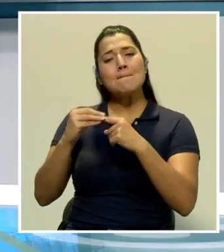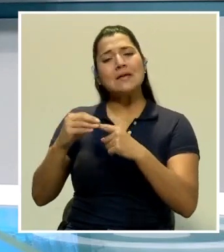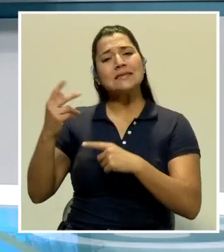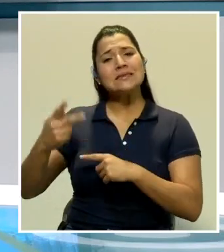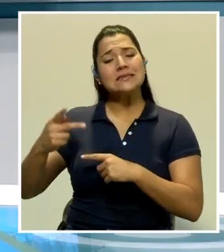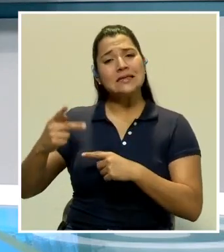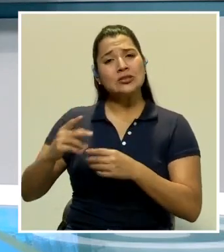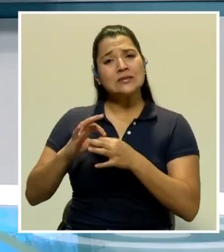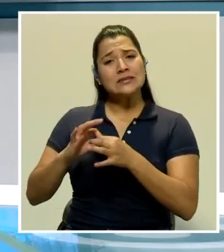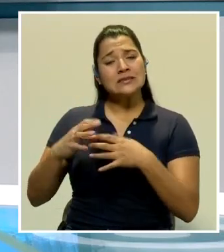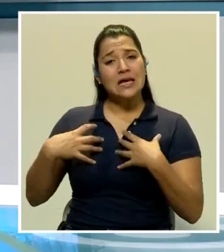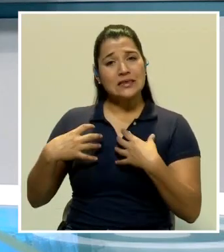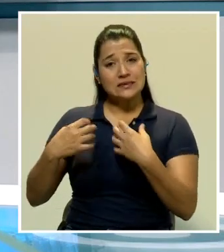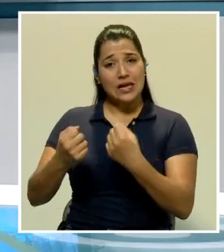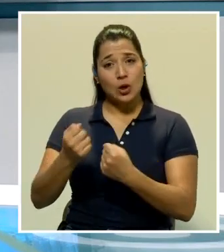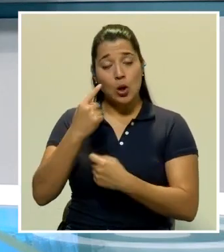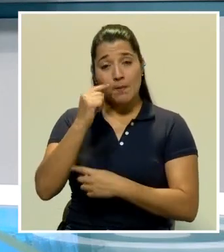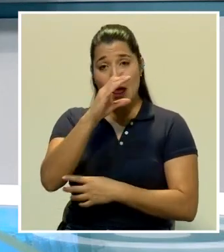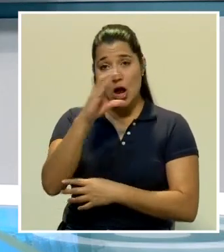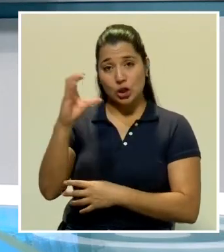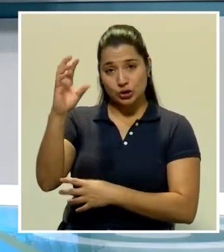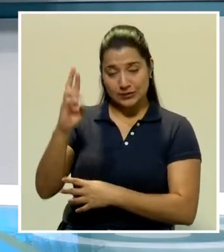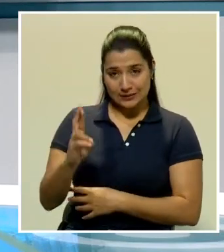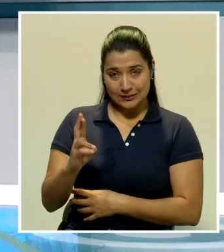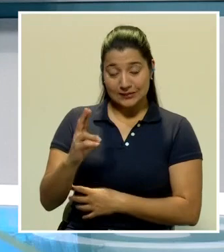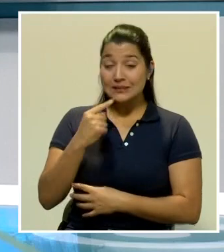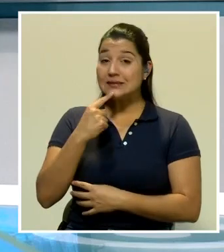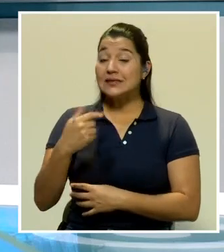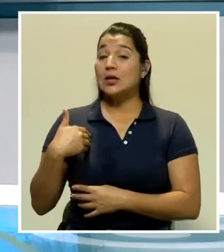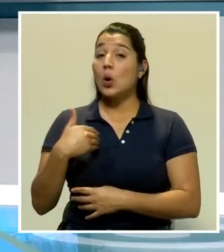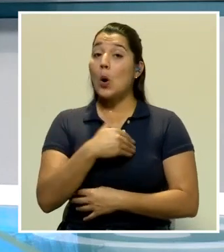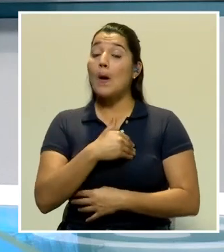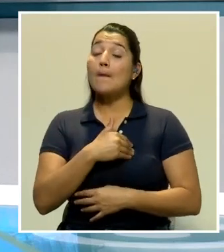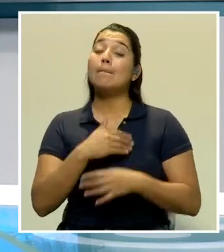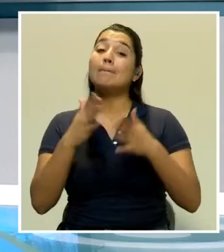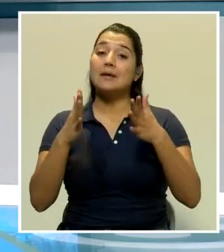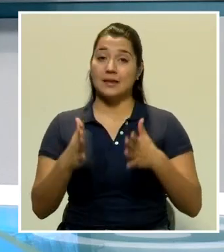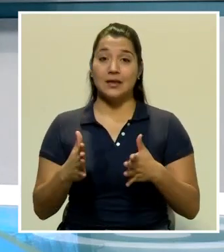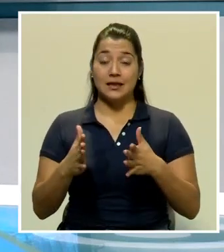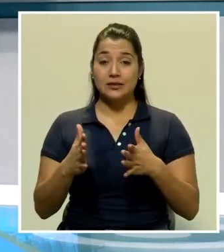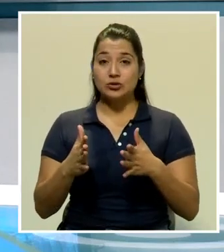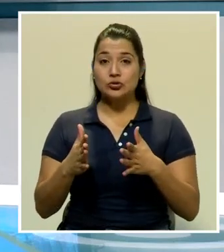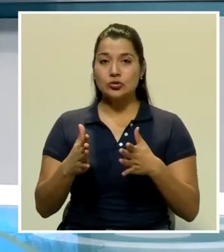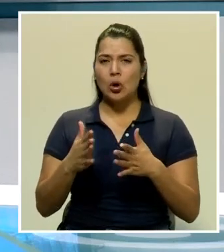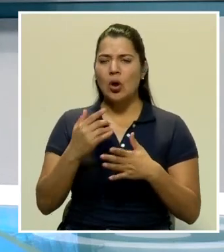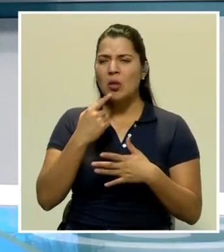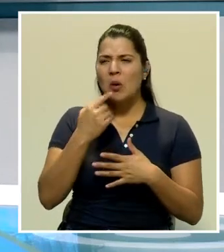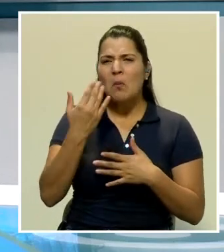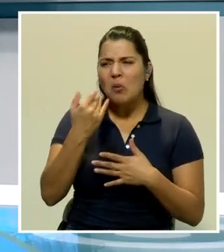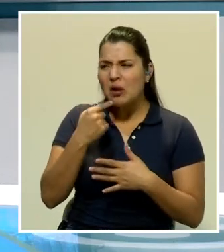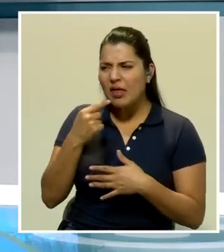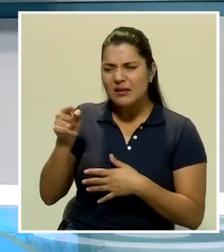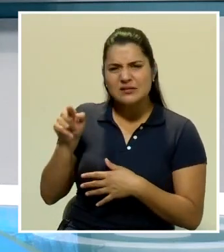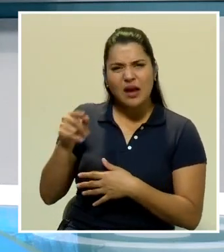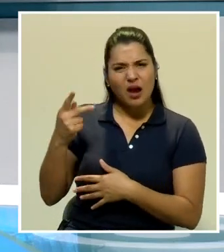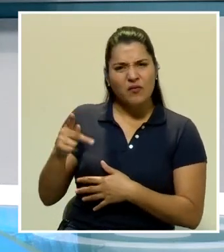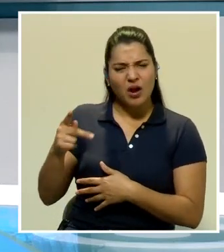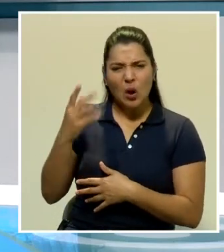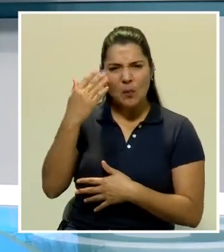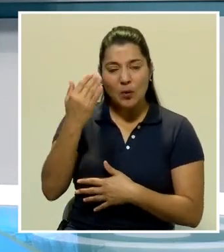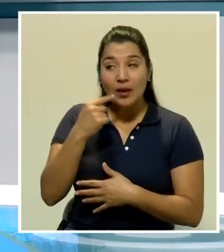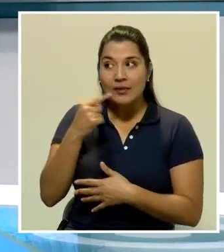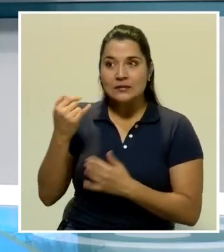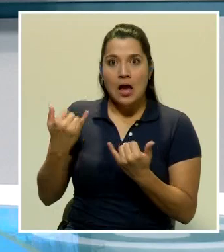Rica. El ministro justificó su calificativo en la circulación comunitaria del virus